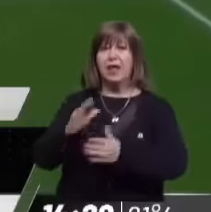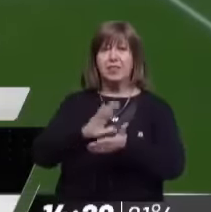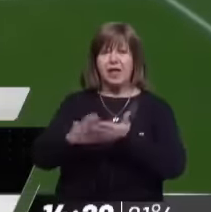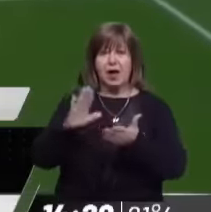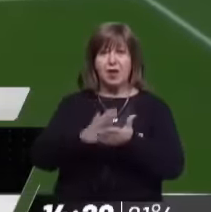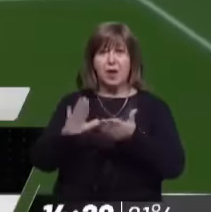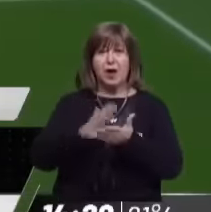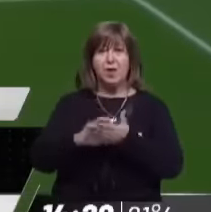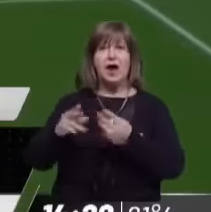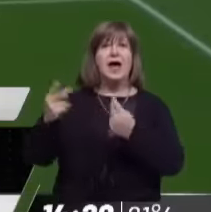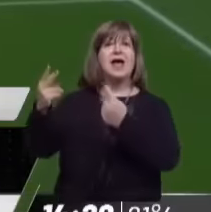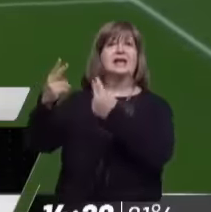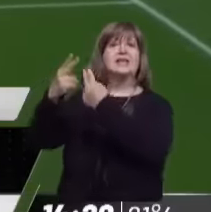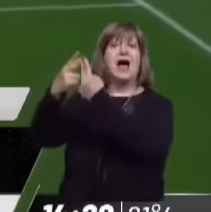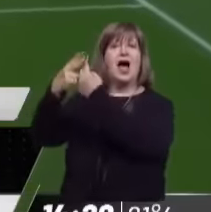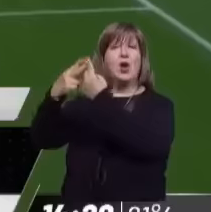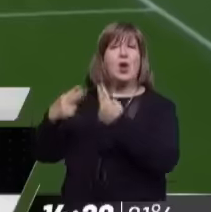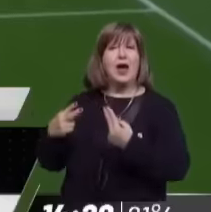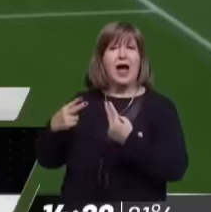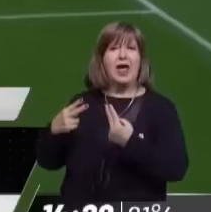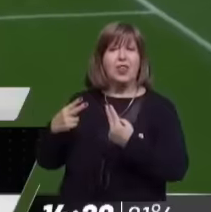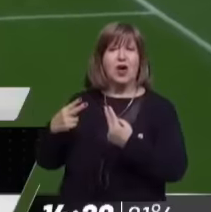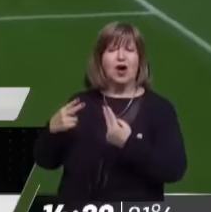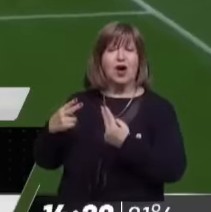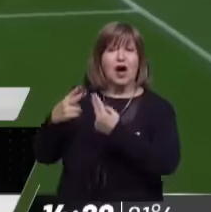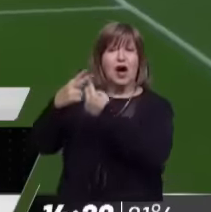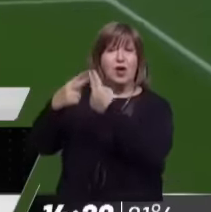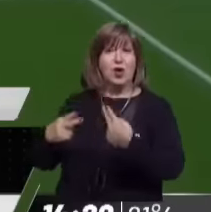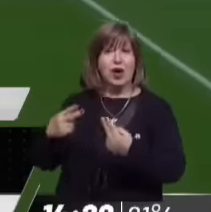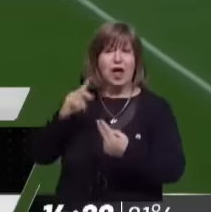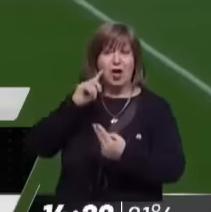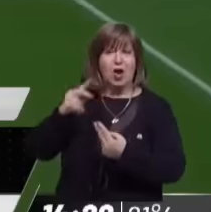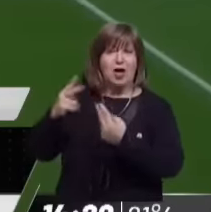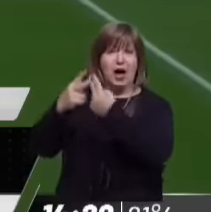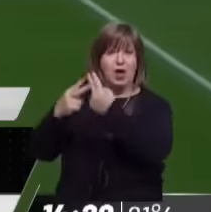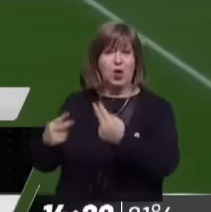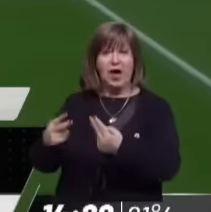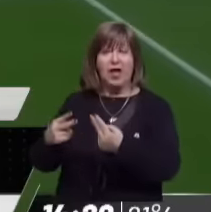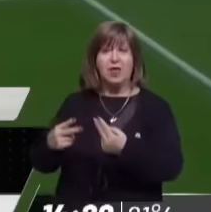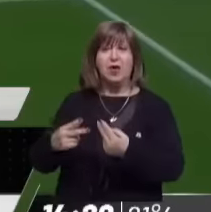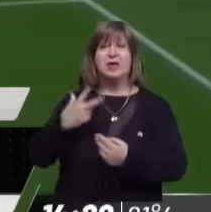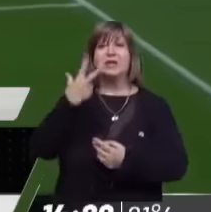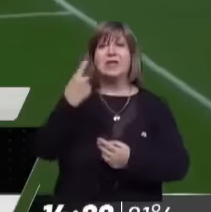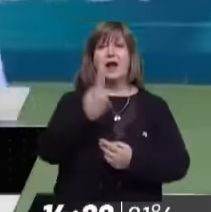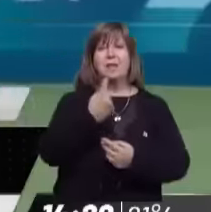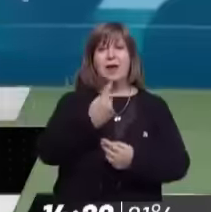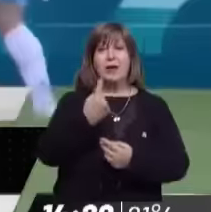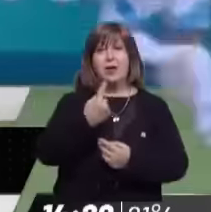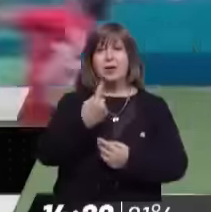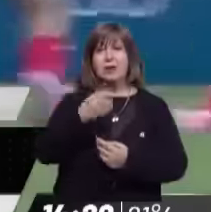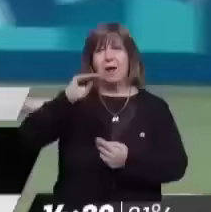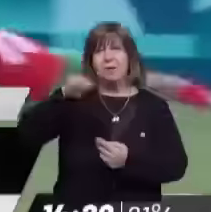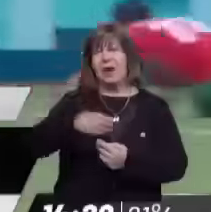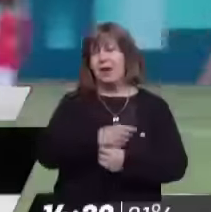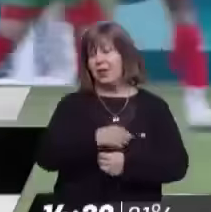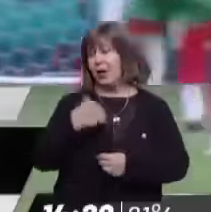partido, se anuló el gol por offside de Medina, perdón, de Amione, se jugaron 3 minutos y Argentina